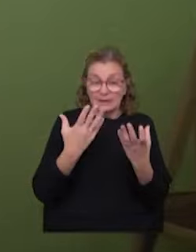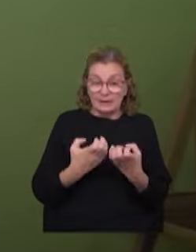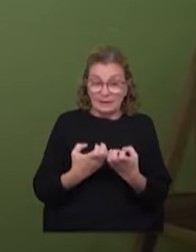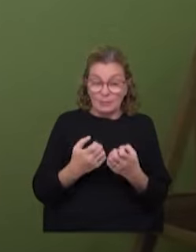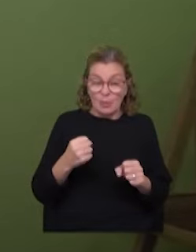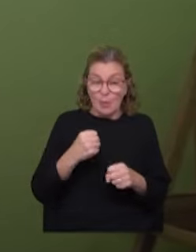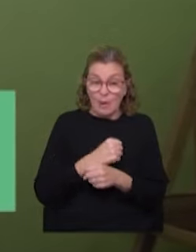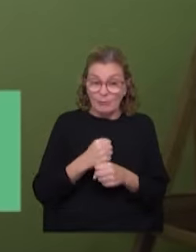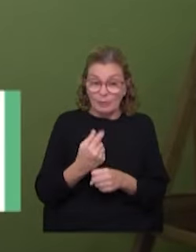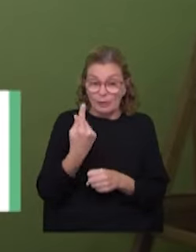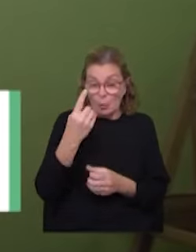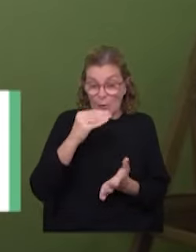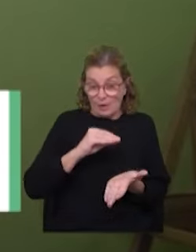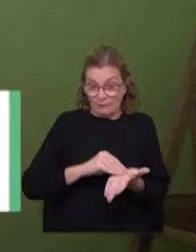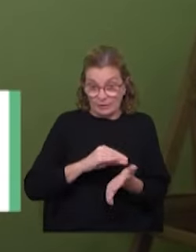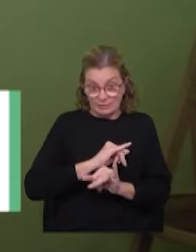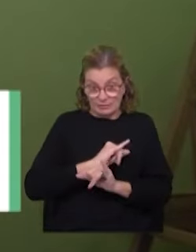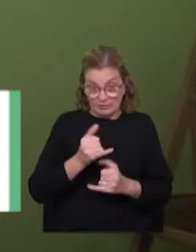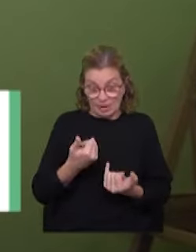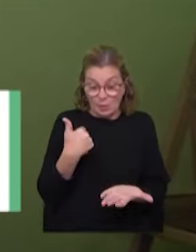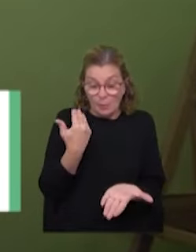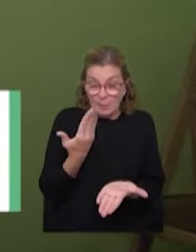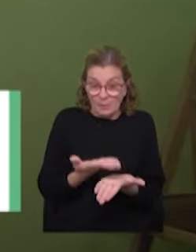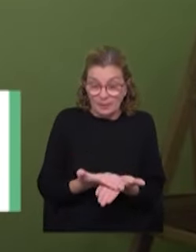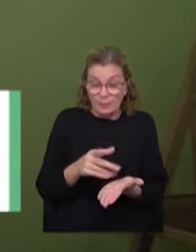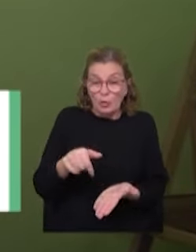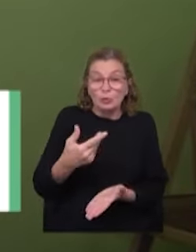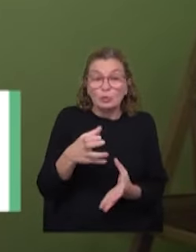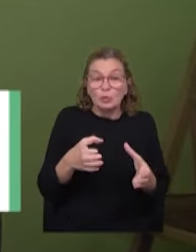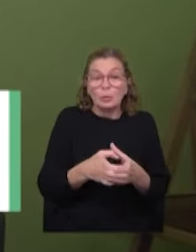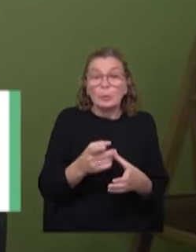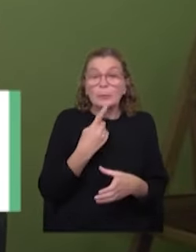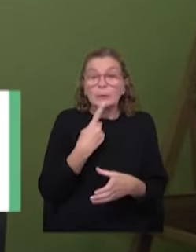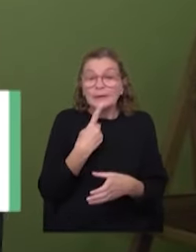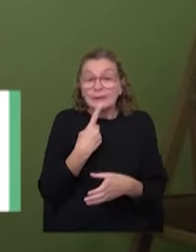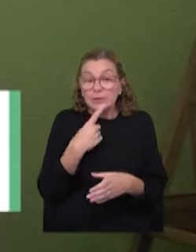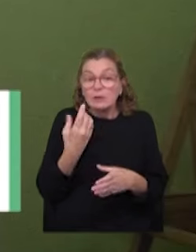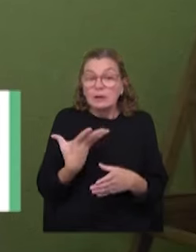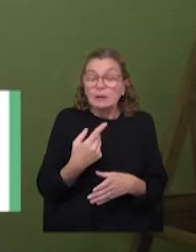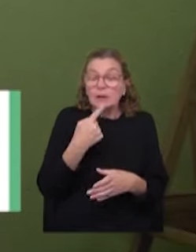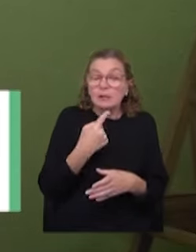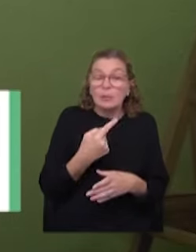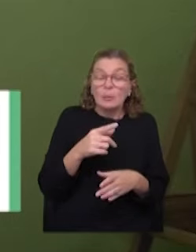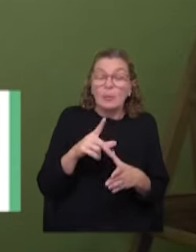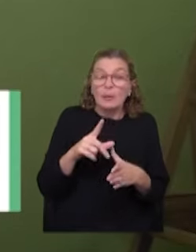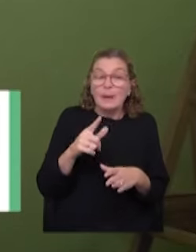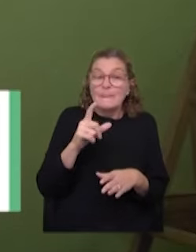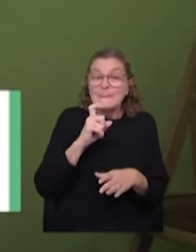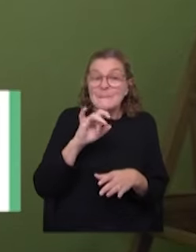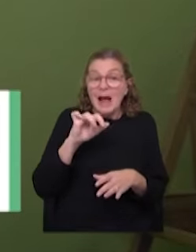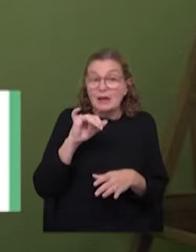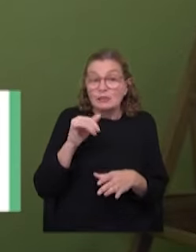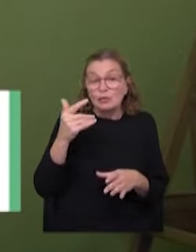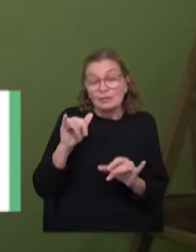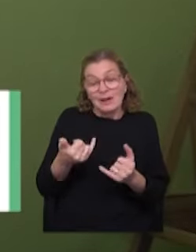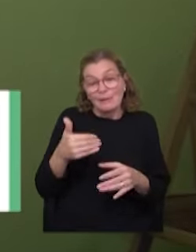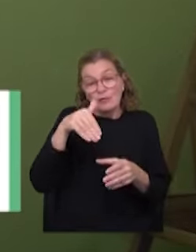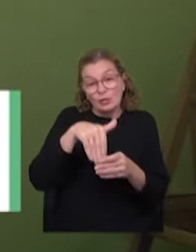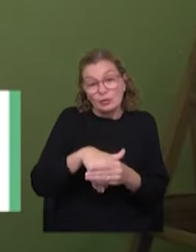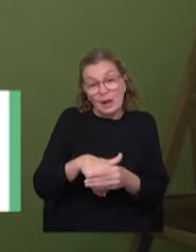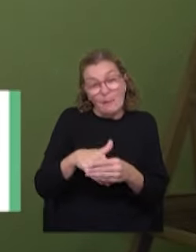se apruebe de una vez por todas lo hemos planteado a los demás partidos políticos entendemos que a más tardar en el mes de mayo se va a votar